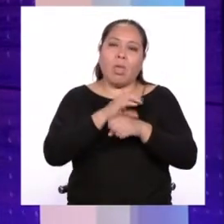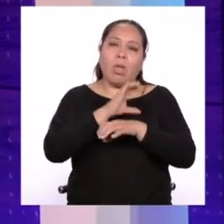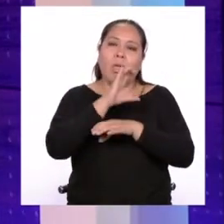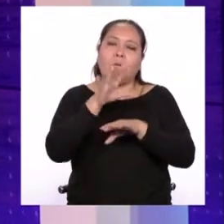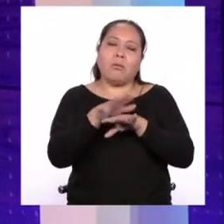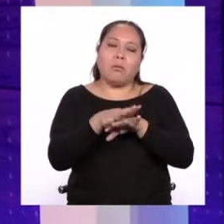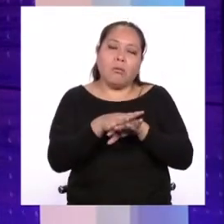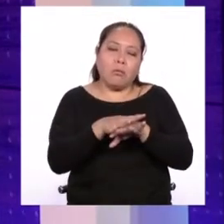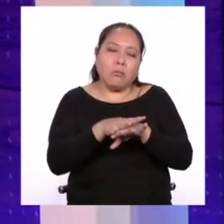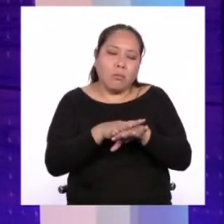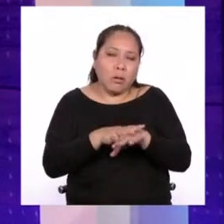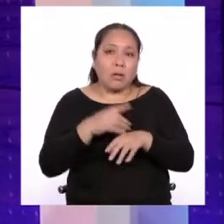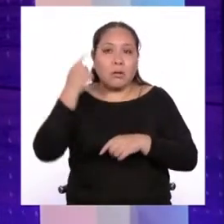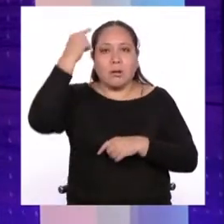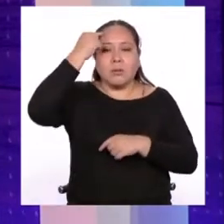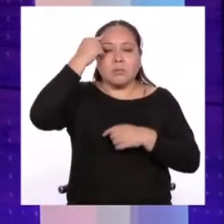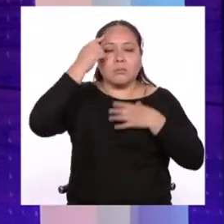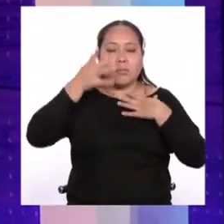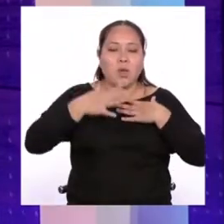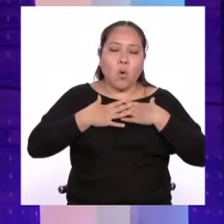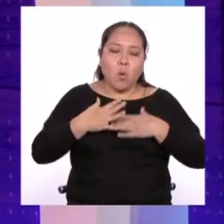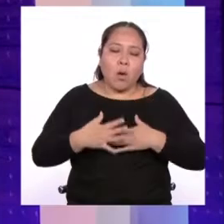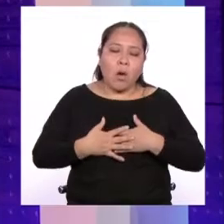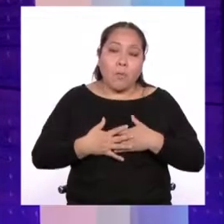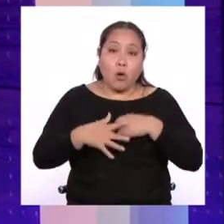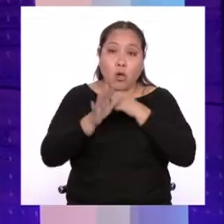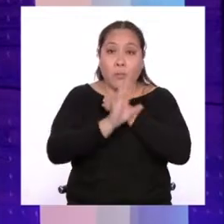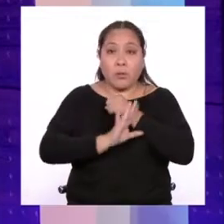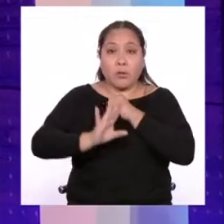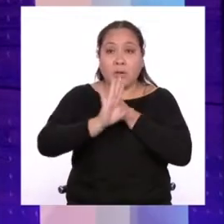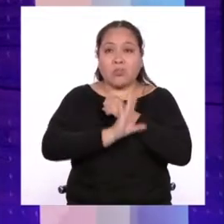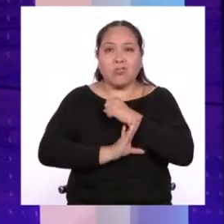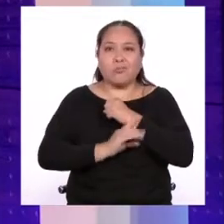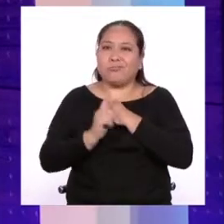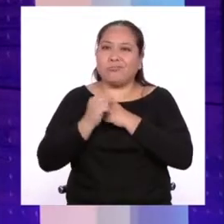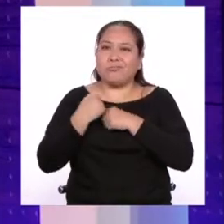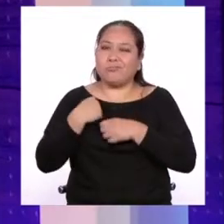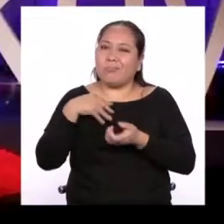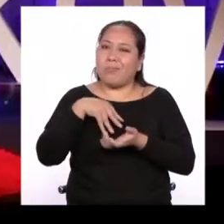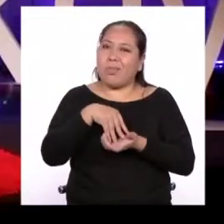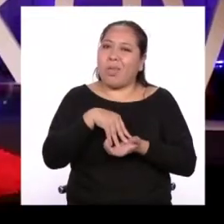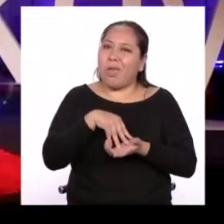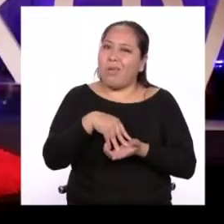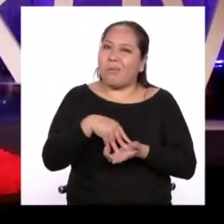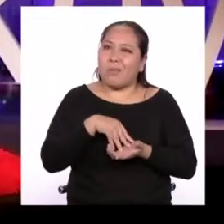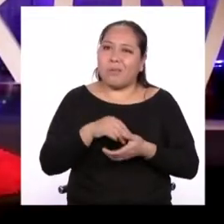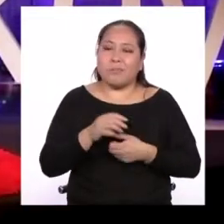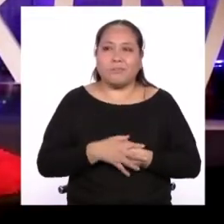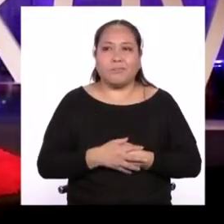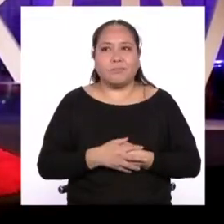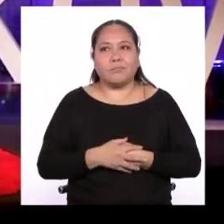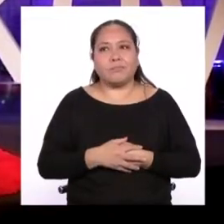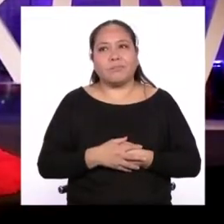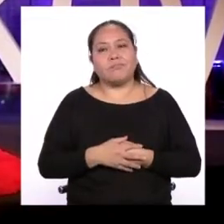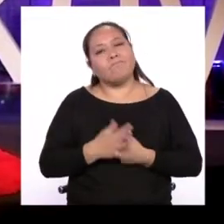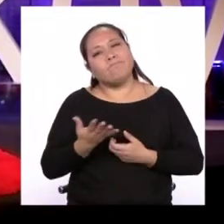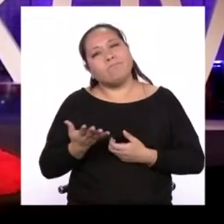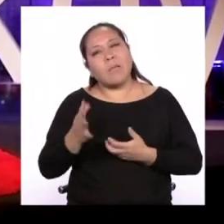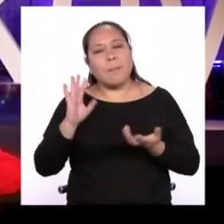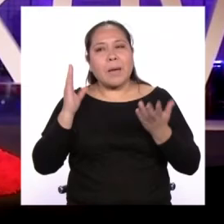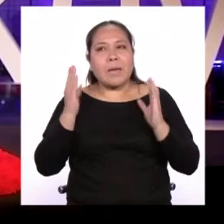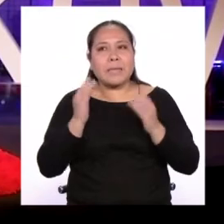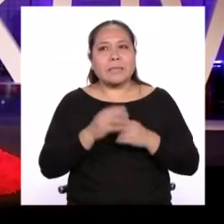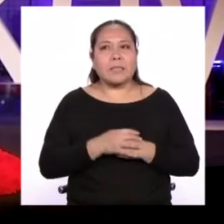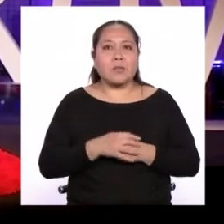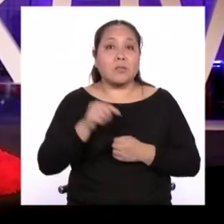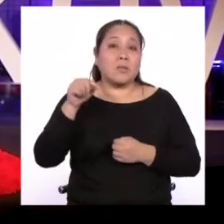físicas, cognitivas e inmunológicas están disminuidas. Es algo así